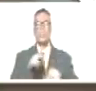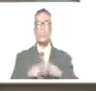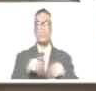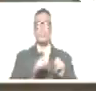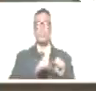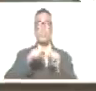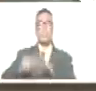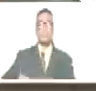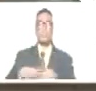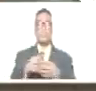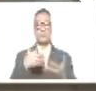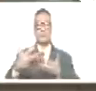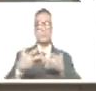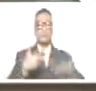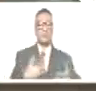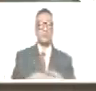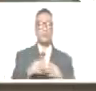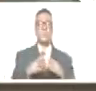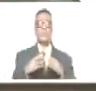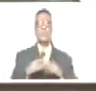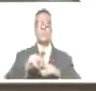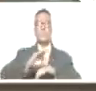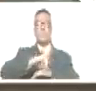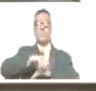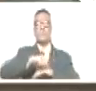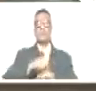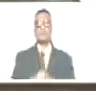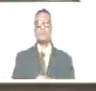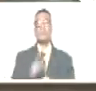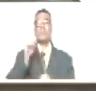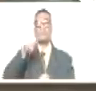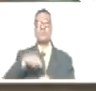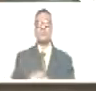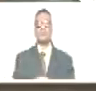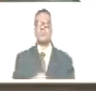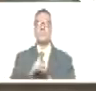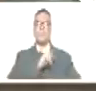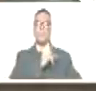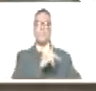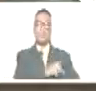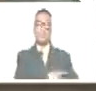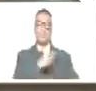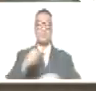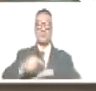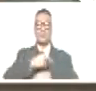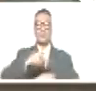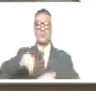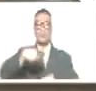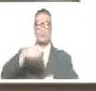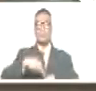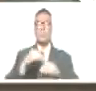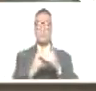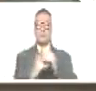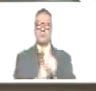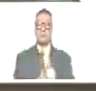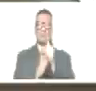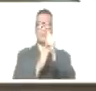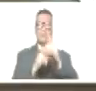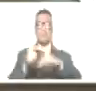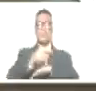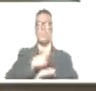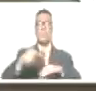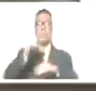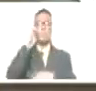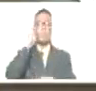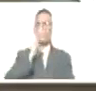combate al flagelo de la corrupción, así como del Poder Ejecutivo Nacional encabezado por el gobierno bolivariano